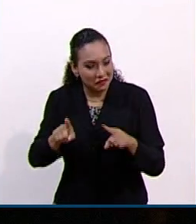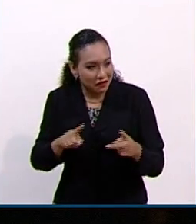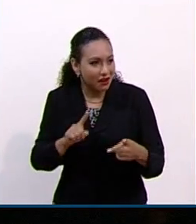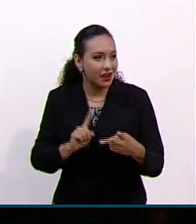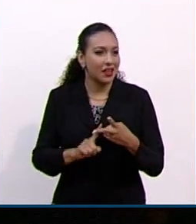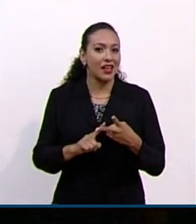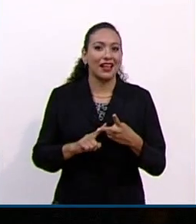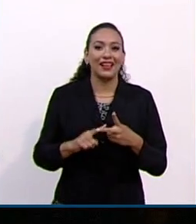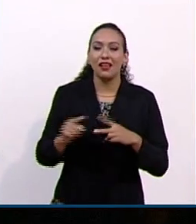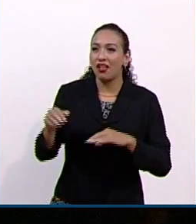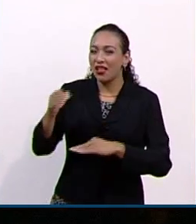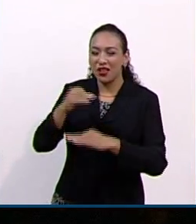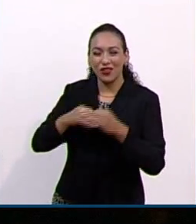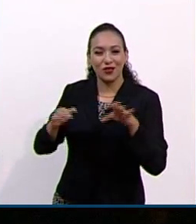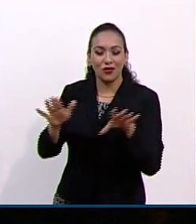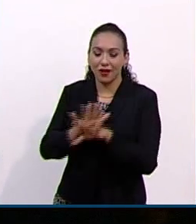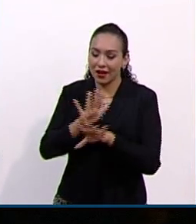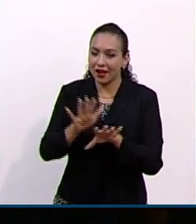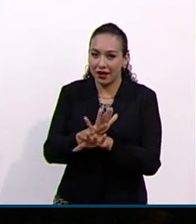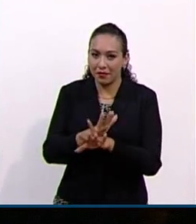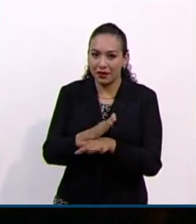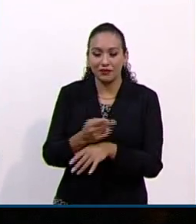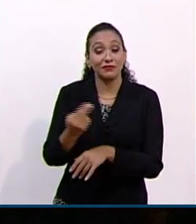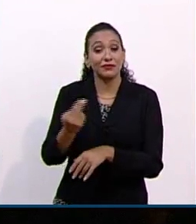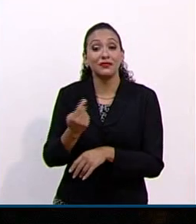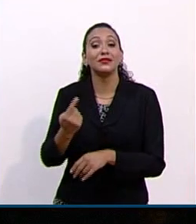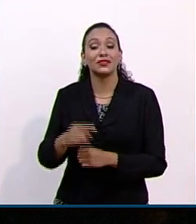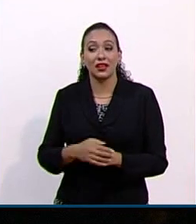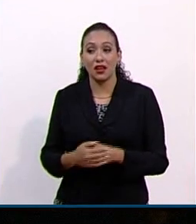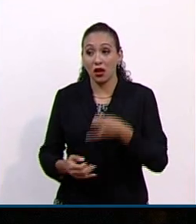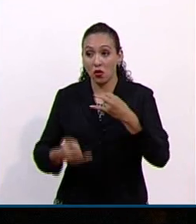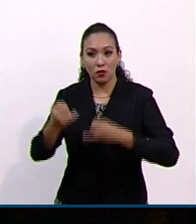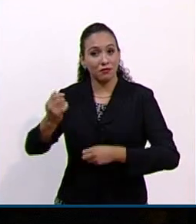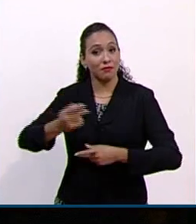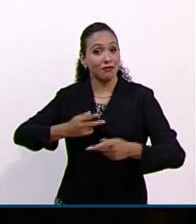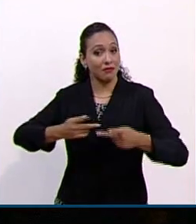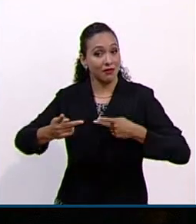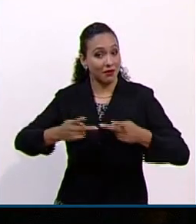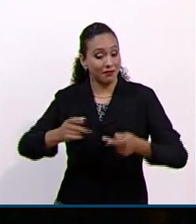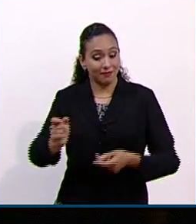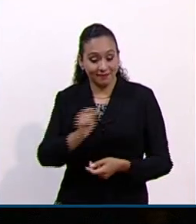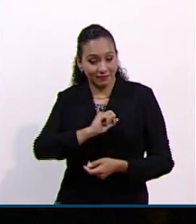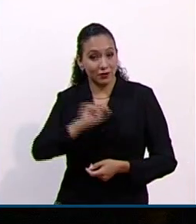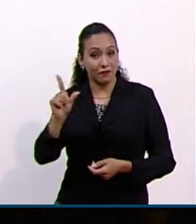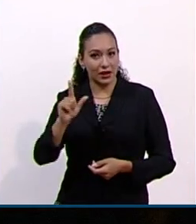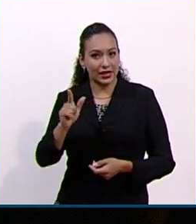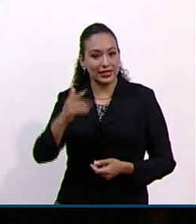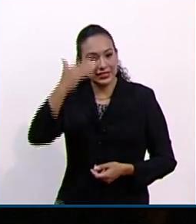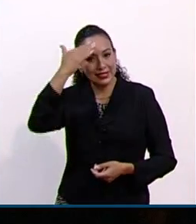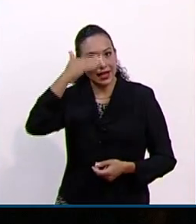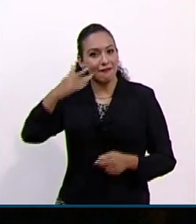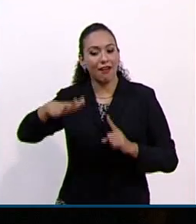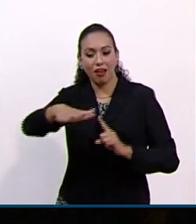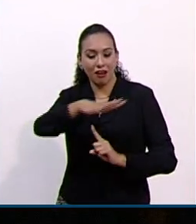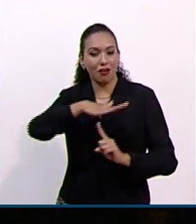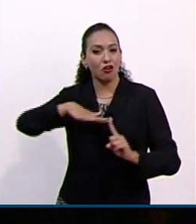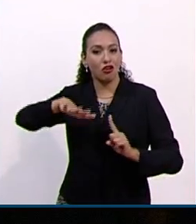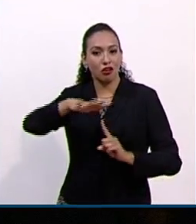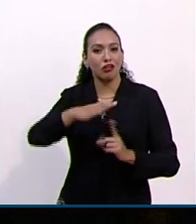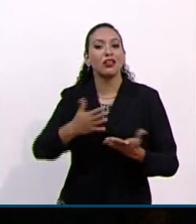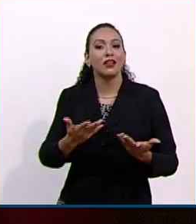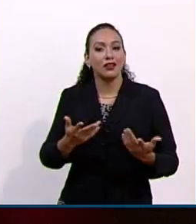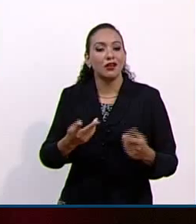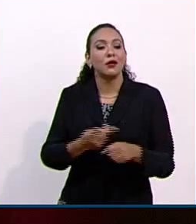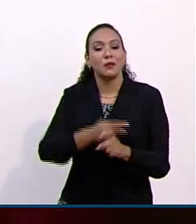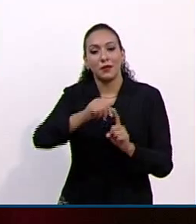necesitamos jueces estudiados que estén a la altura de las nuevas condiciones sociales que vive